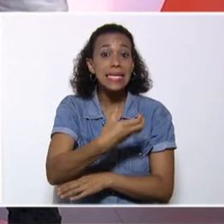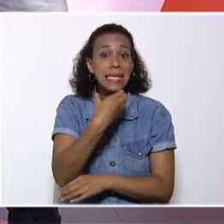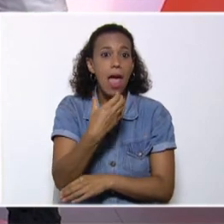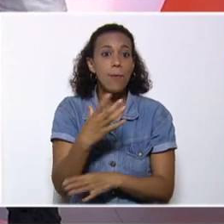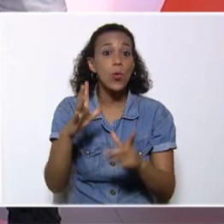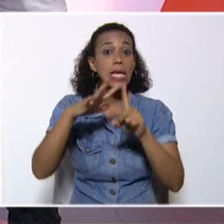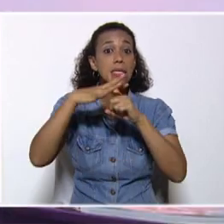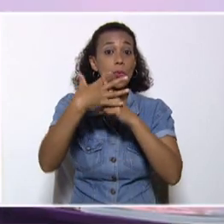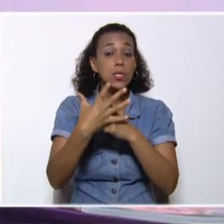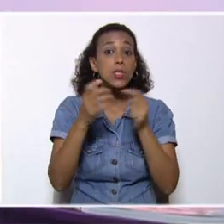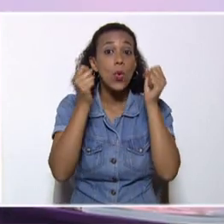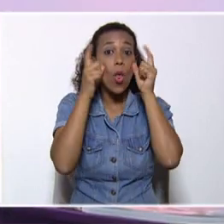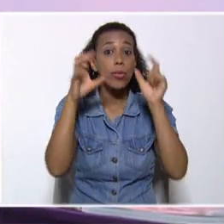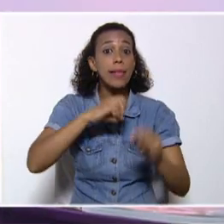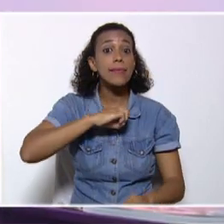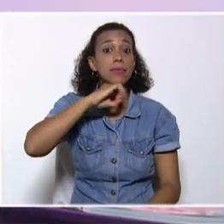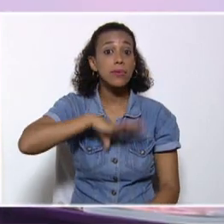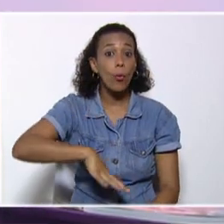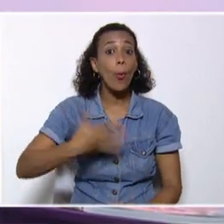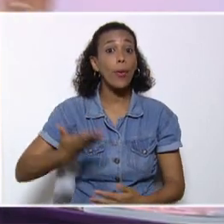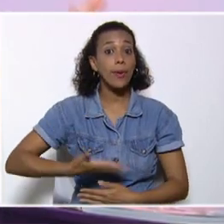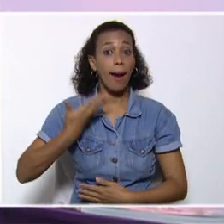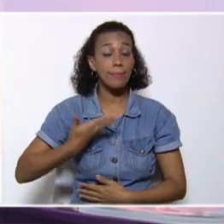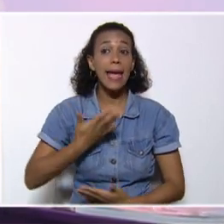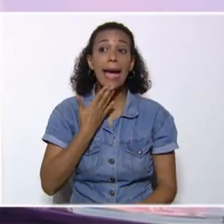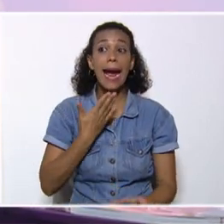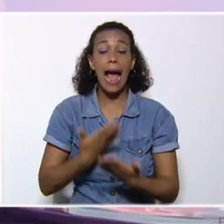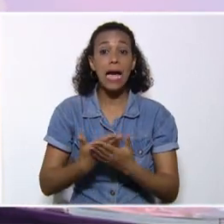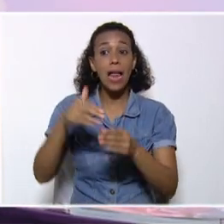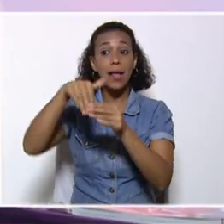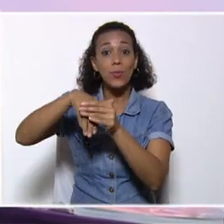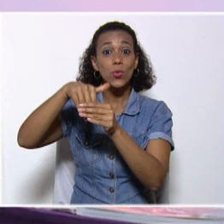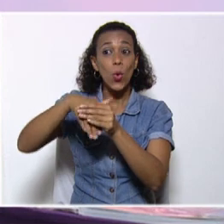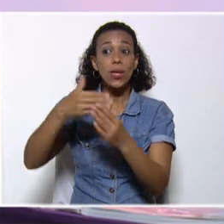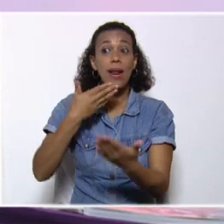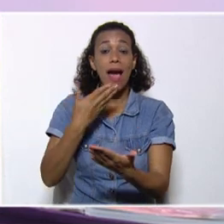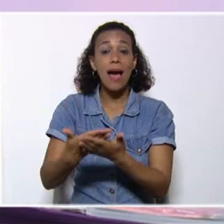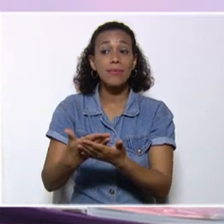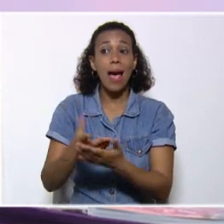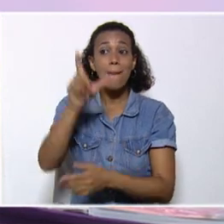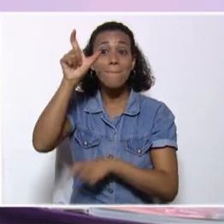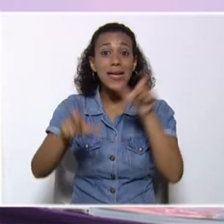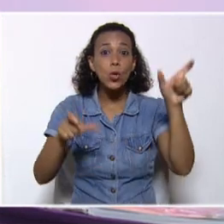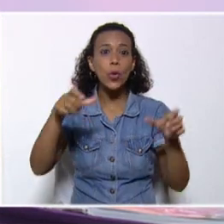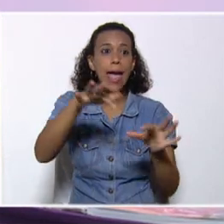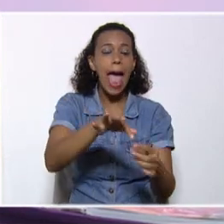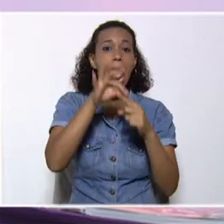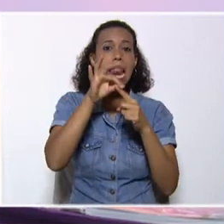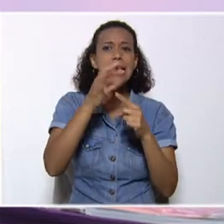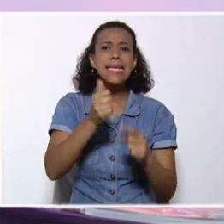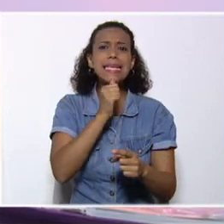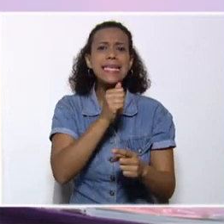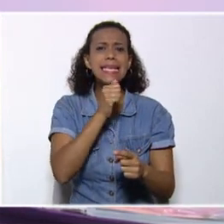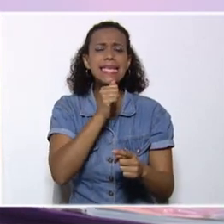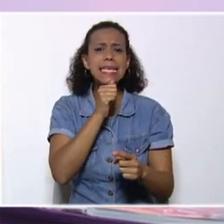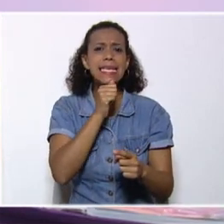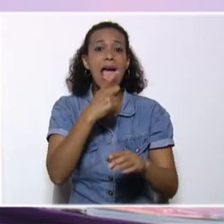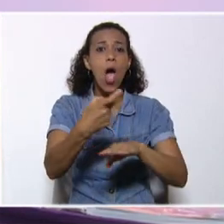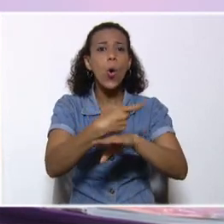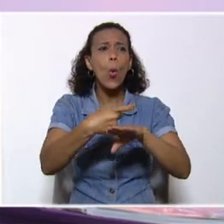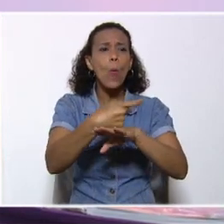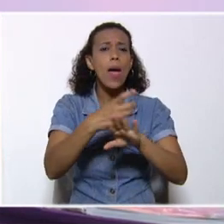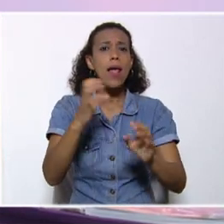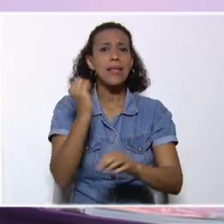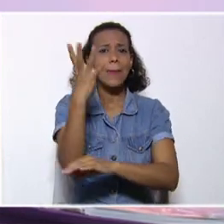suceso que tiene gran relevancia porque gracias a él, pues, vamos a elegir a las personas que van a formar parte